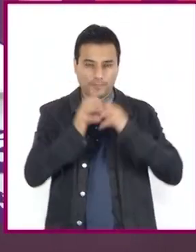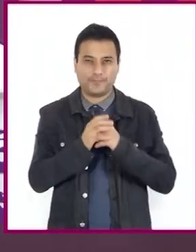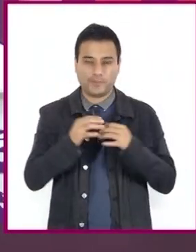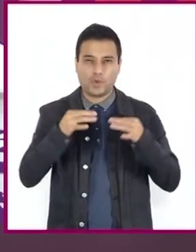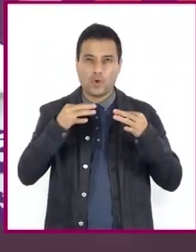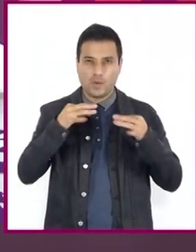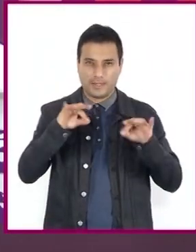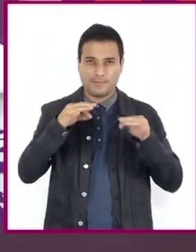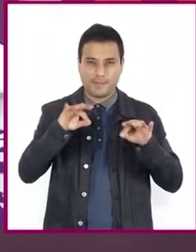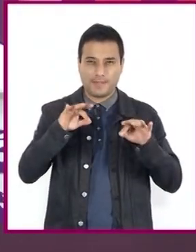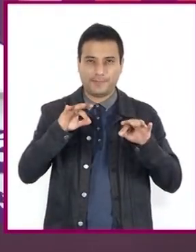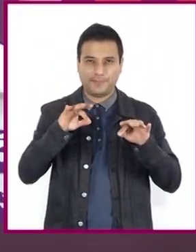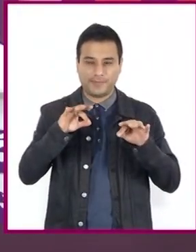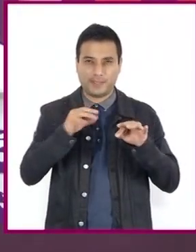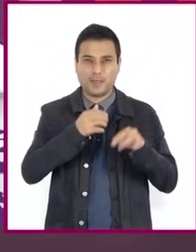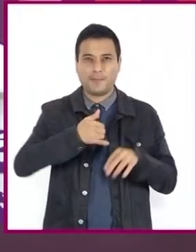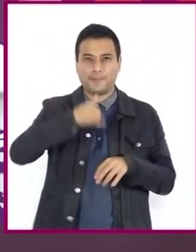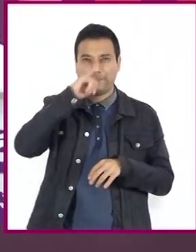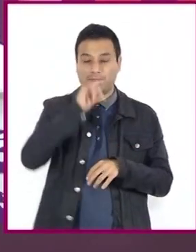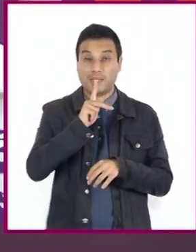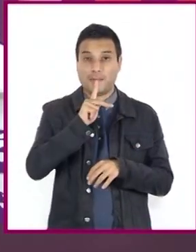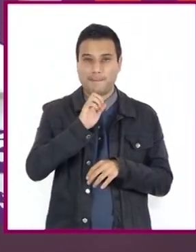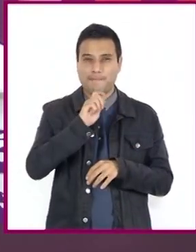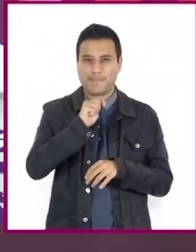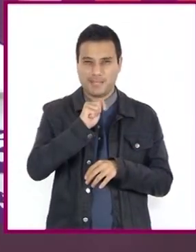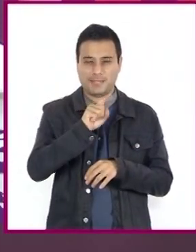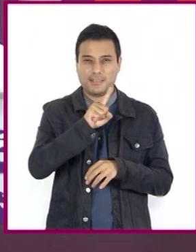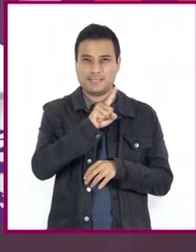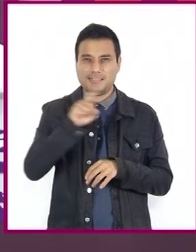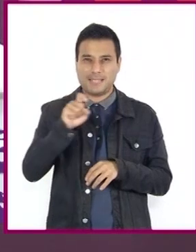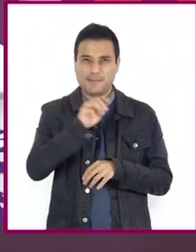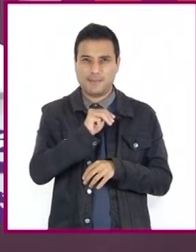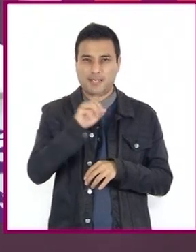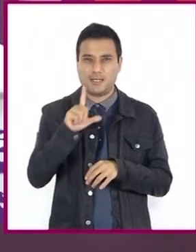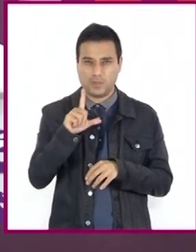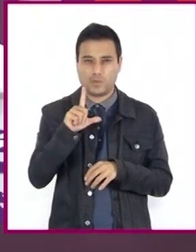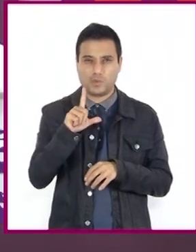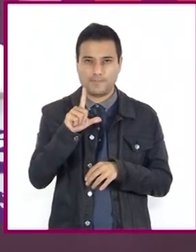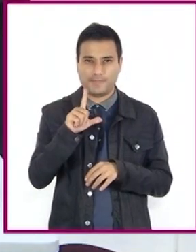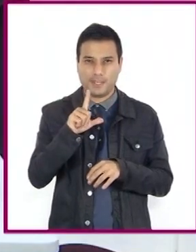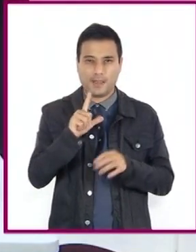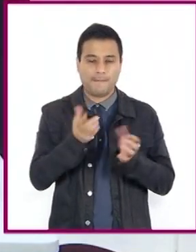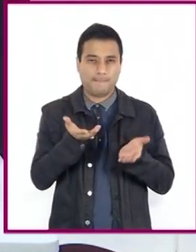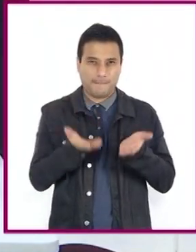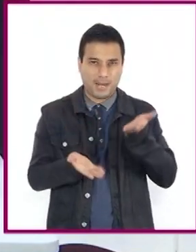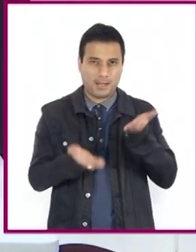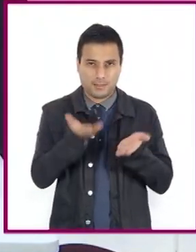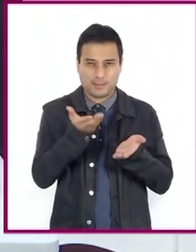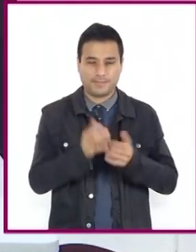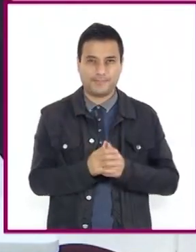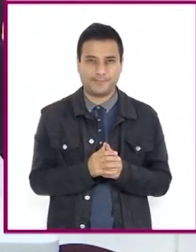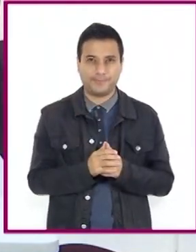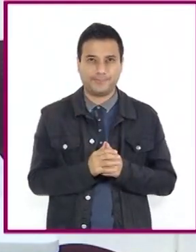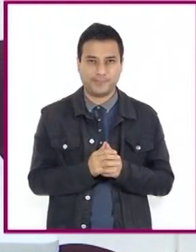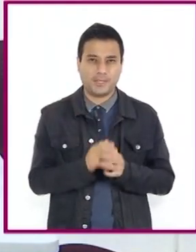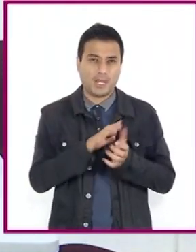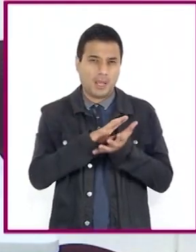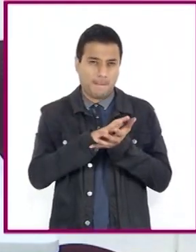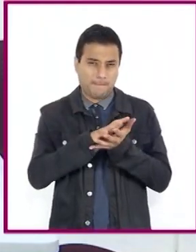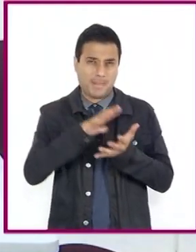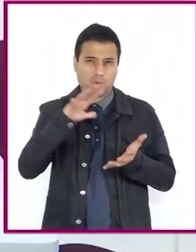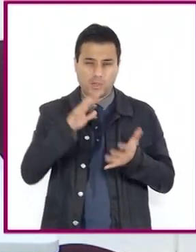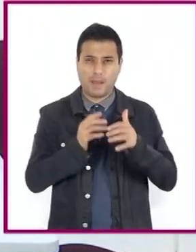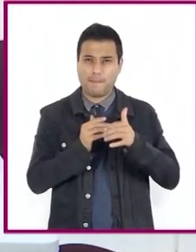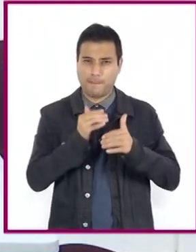papel, botella de PET con una capacidad de 100 mililitros, balanza. La mayoría de los procesos